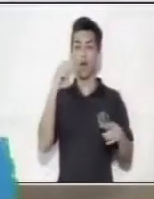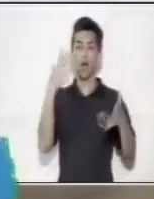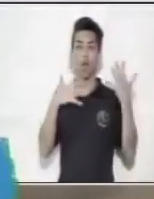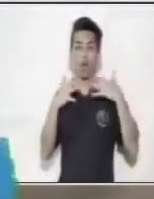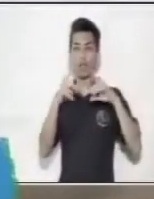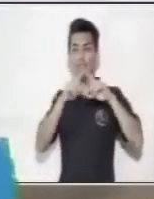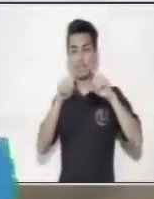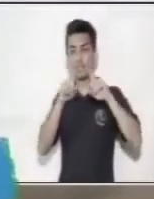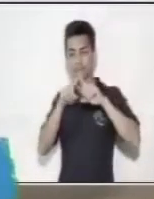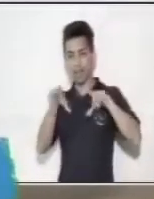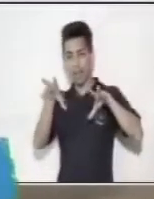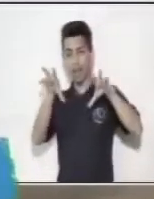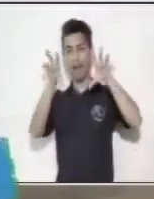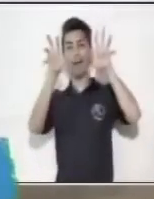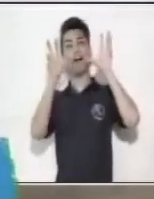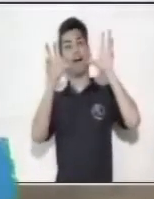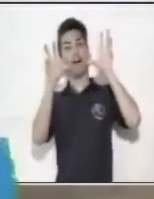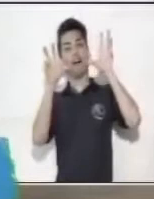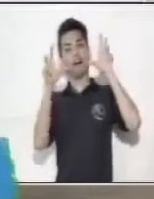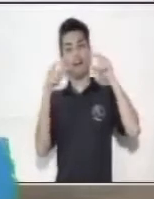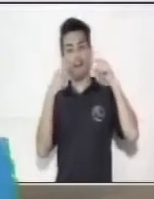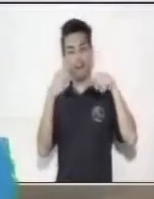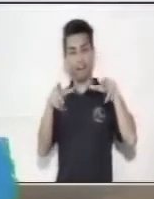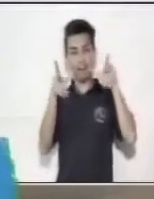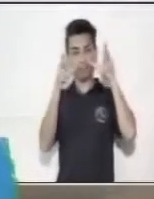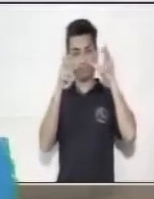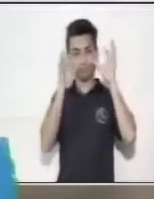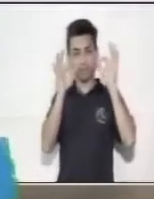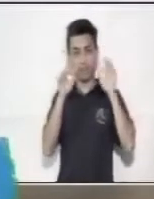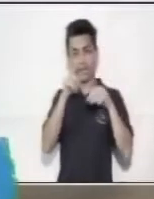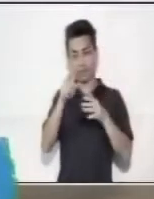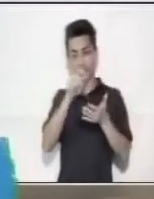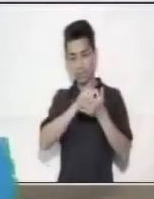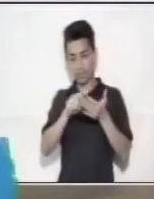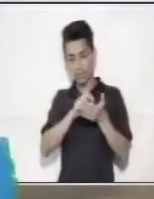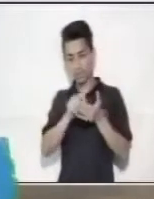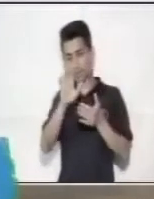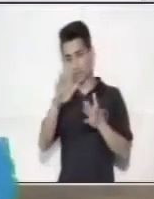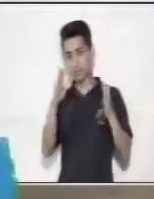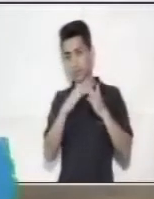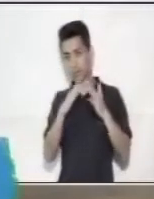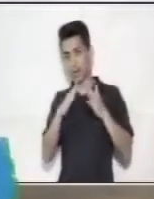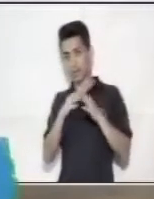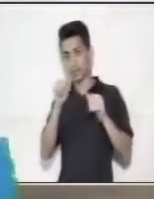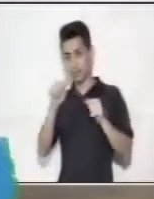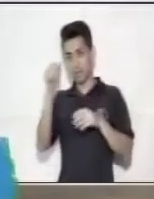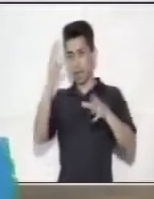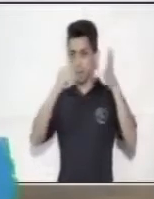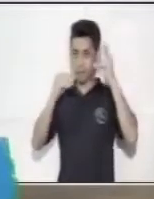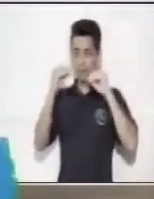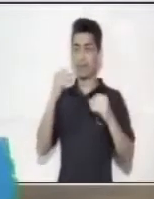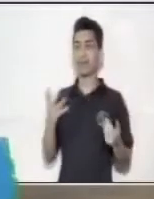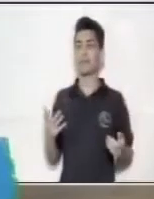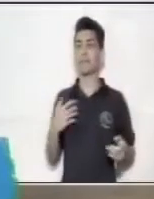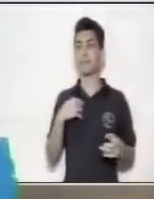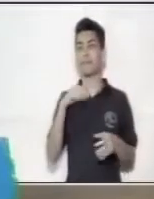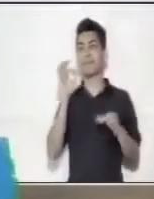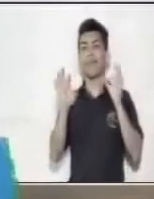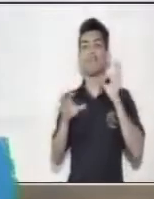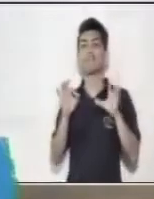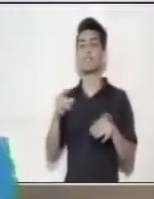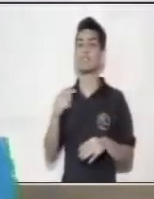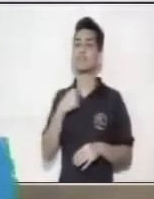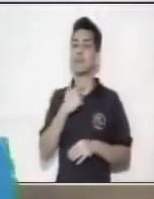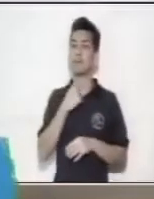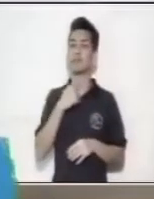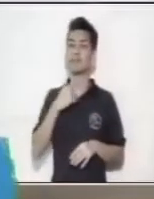para hacerlos más llamativos, para que puedas escribirlo en casa, te tomes el tiempo y te lo puedas aprender. A veces nos gustan las cosas de